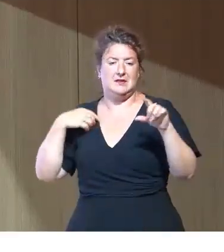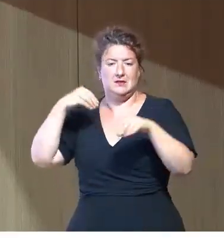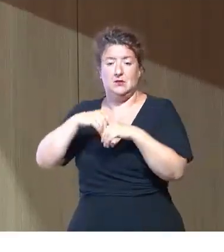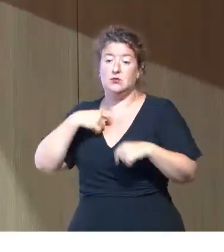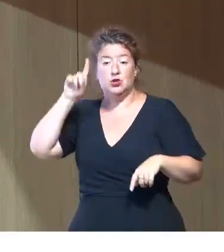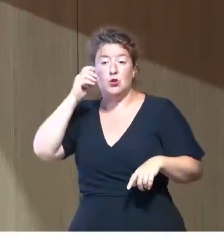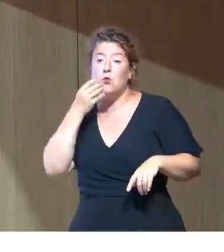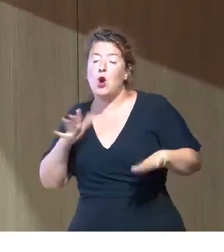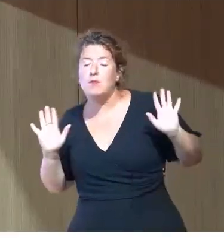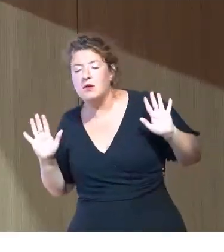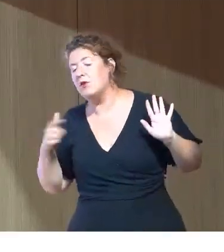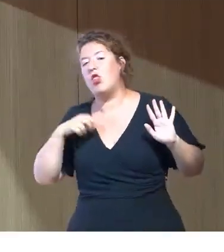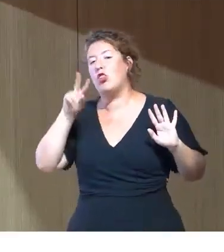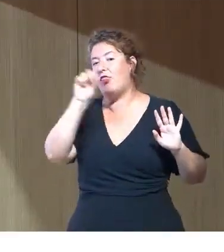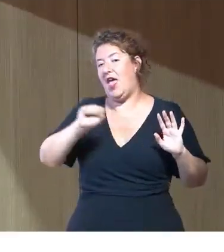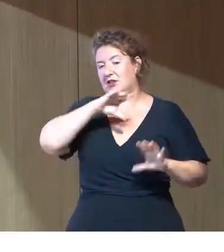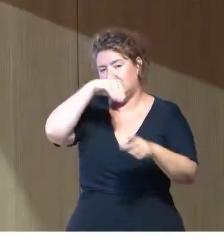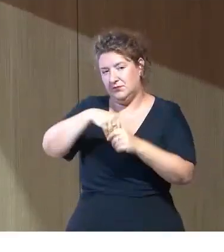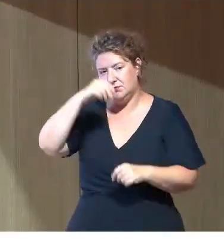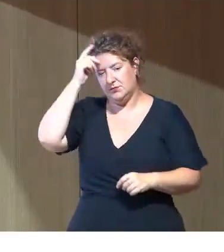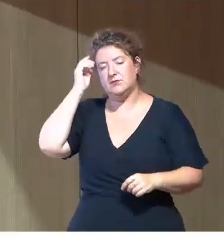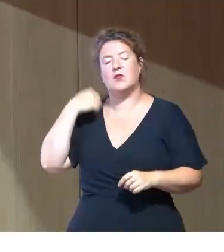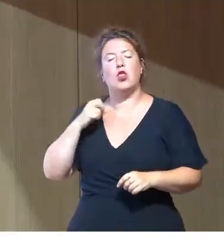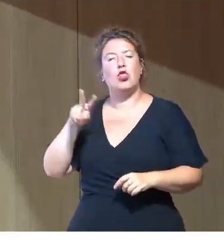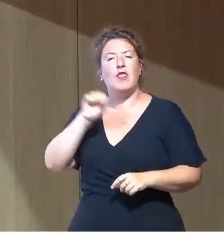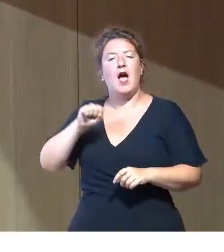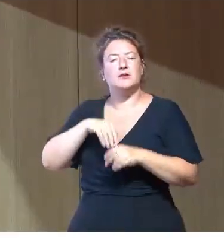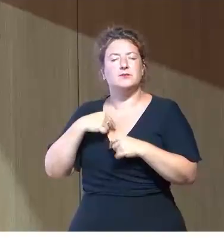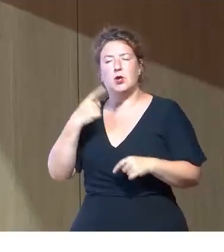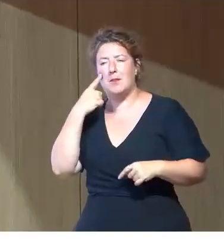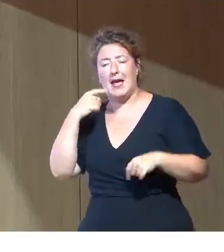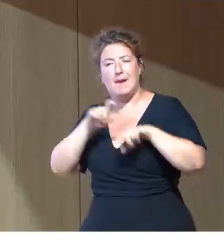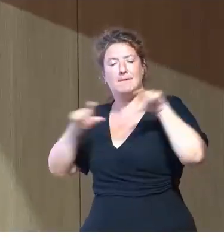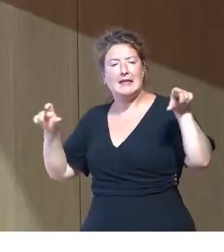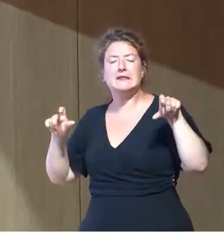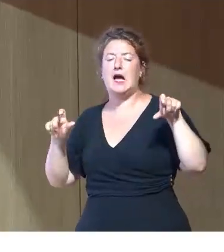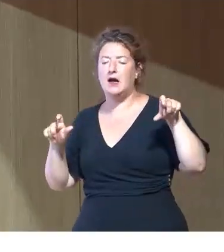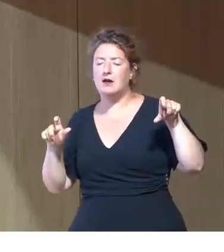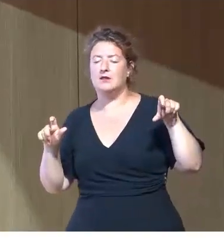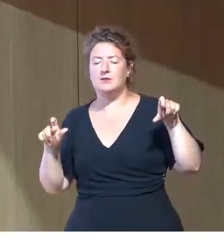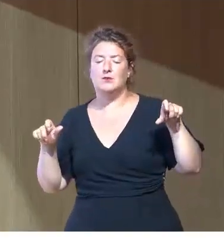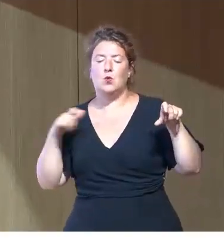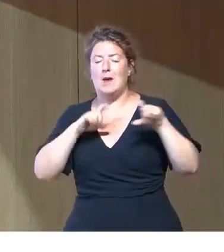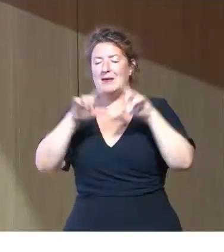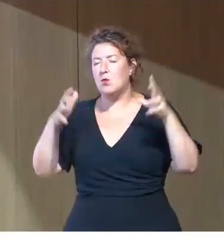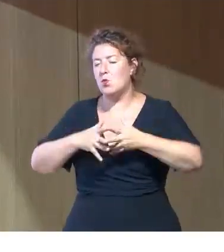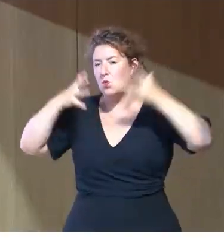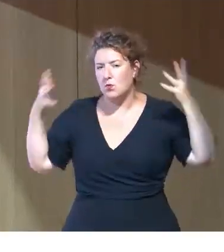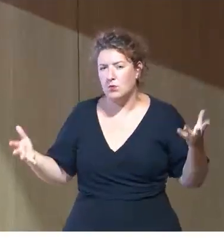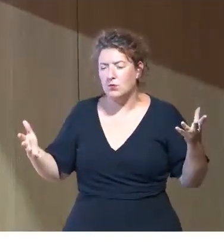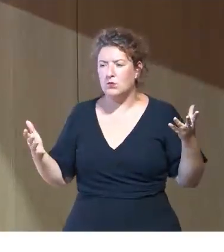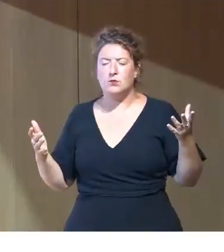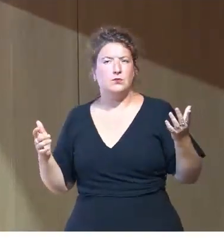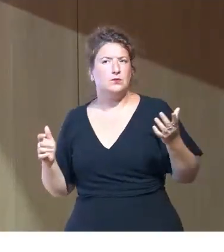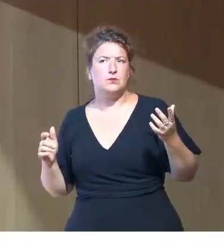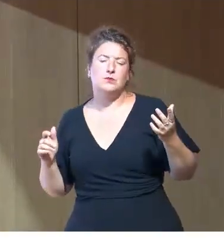si malo pero llevo 12 años y en estos 12 años he visto cosas en mi empresa que al final es una multinacional pero es una empresa es